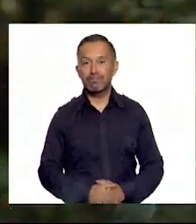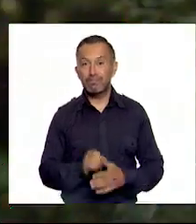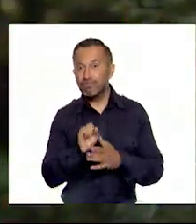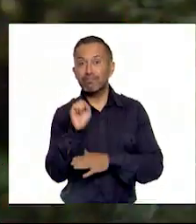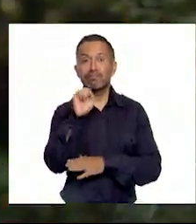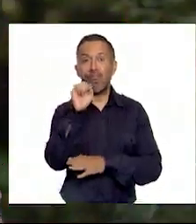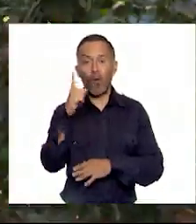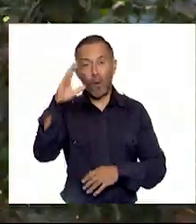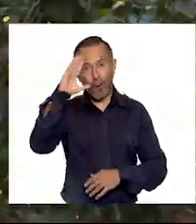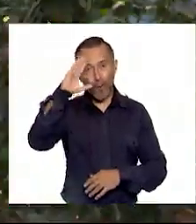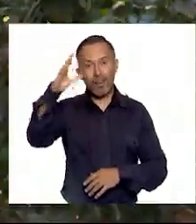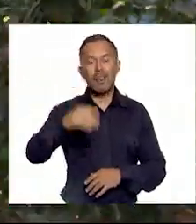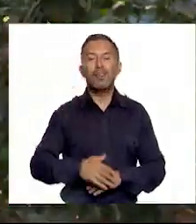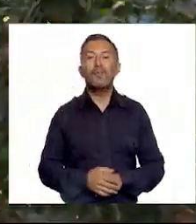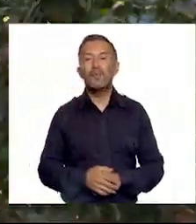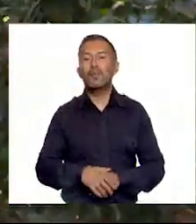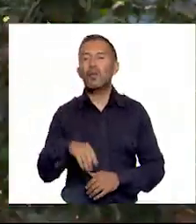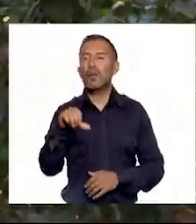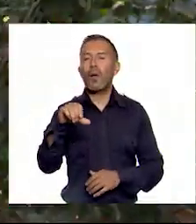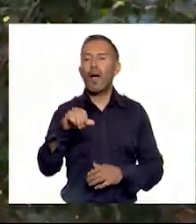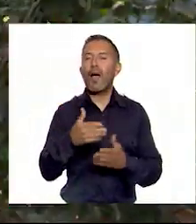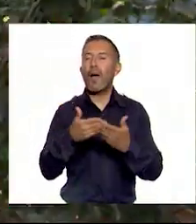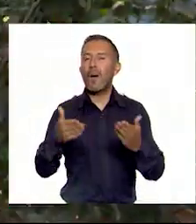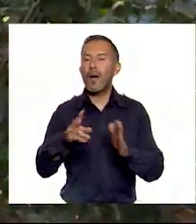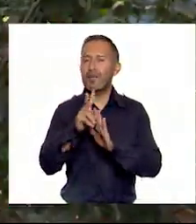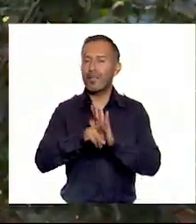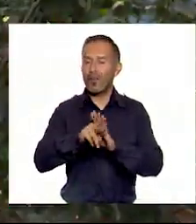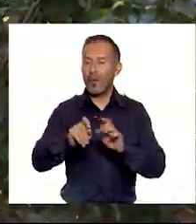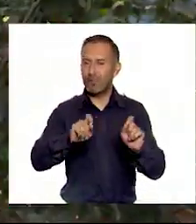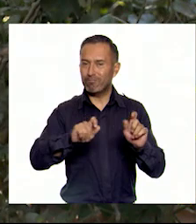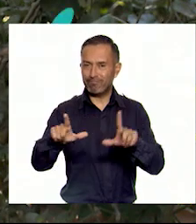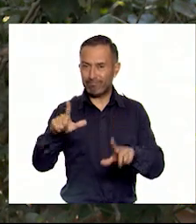¡Hola! ¡Vamos a ver el siguiente video!